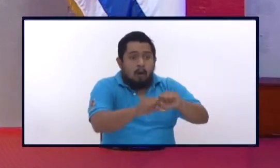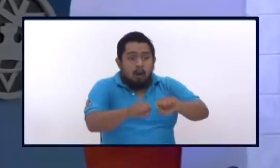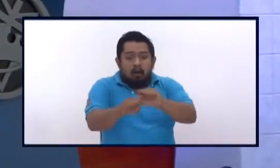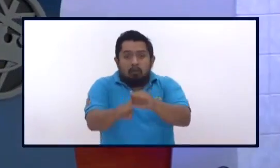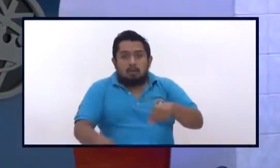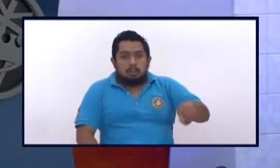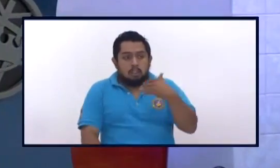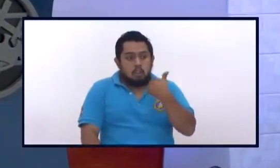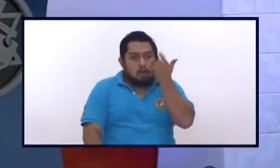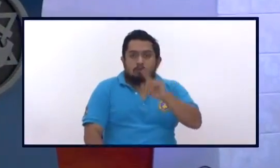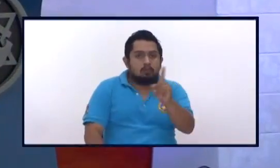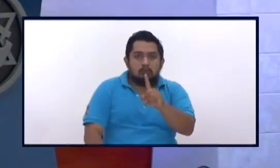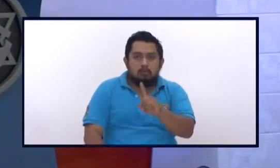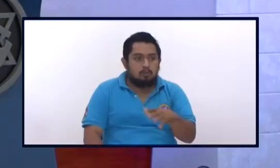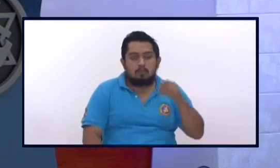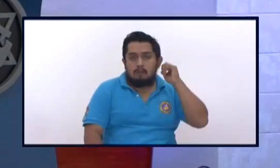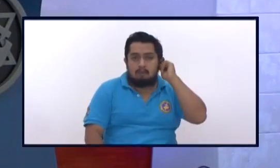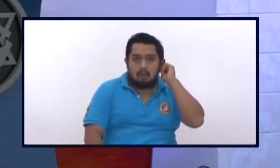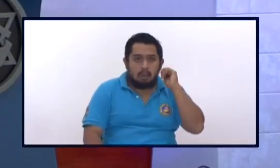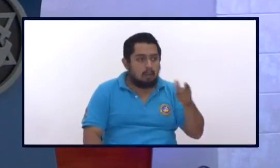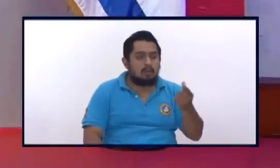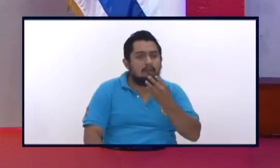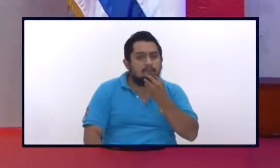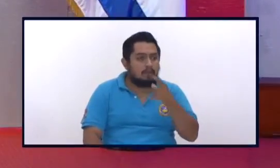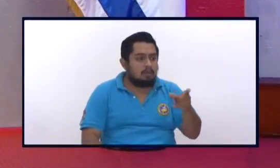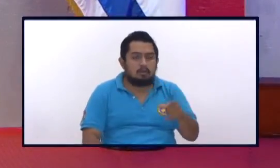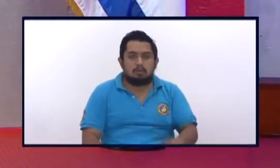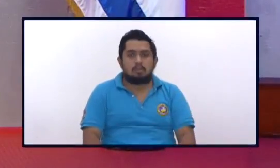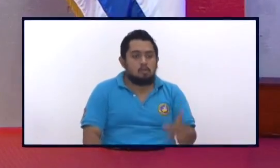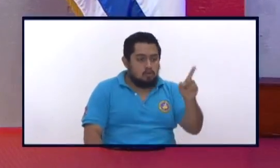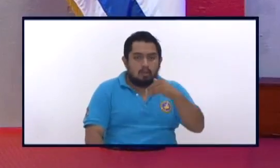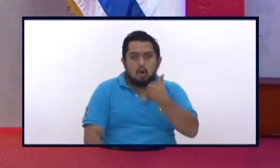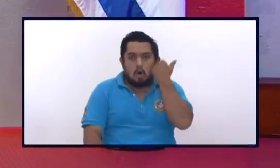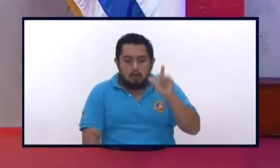todos son jóvenes son los más grandes y quiénes son los que están al frente los jóvenes